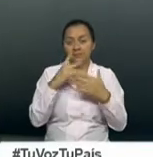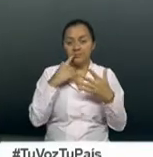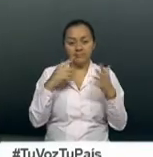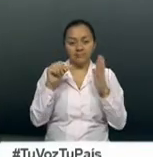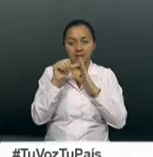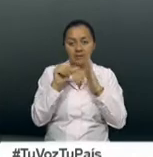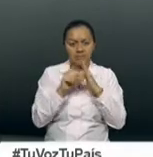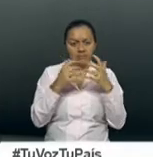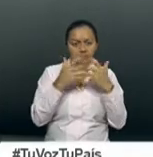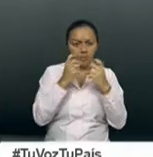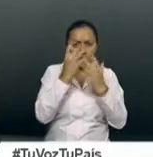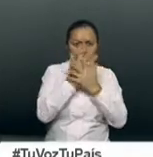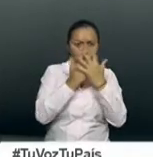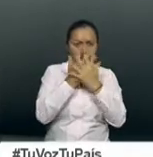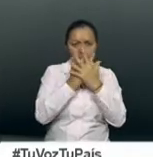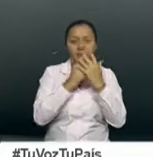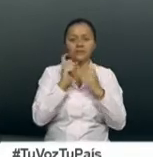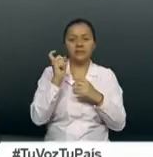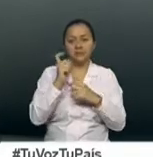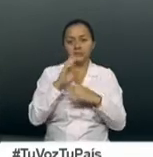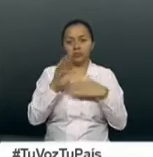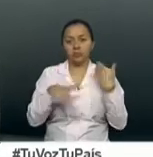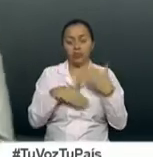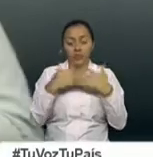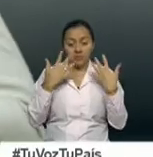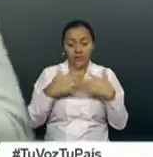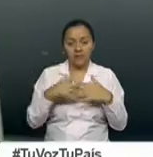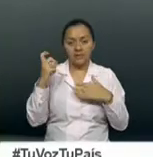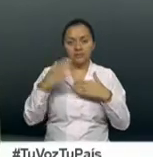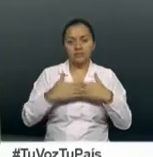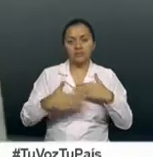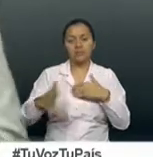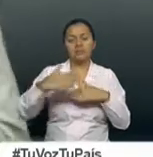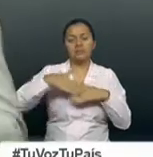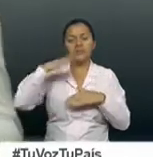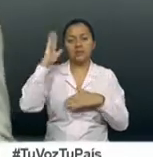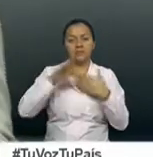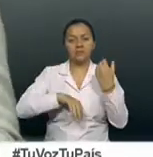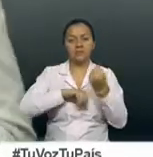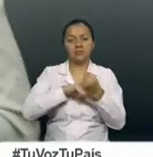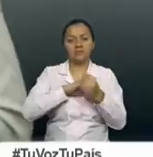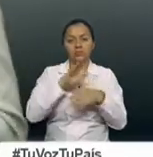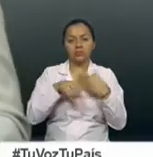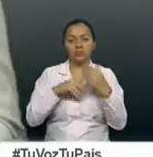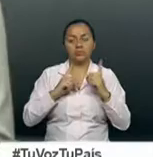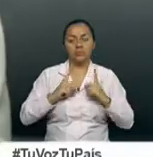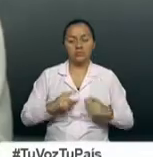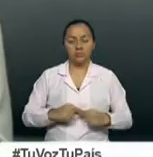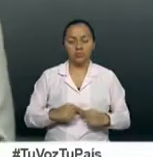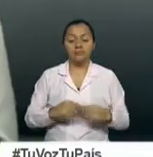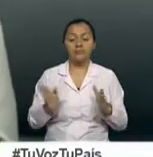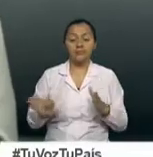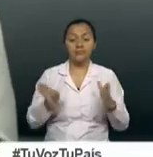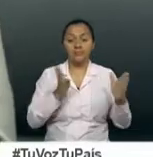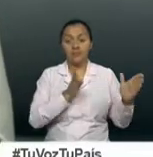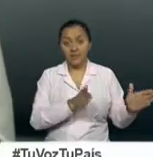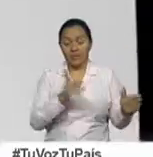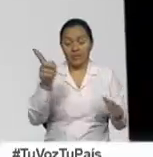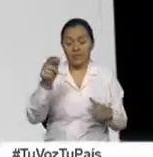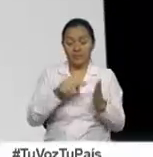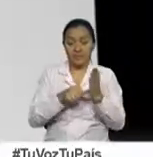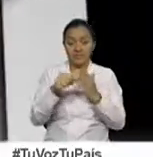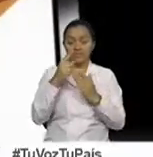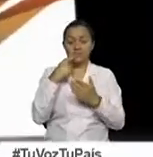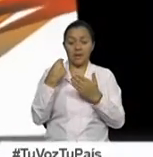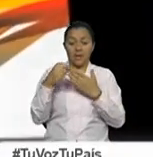o resulta confuso y definitivamente es en eso donde queremos dar nuestro mayor aporte como sector salud. La funcionaria indicó que con la aprobación